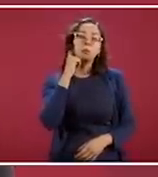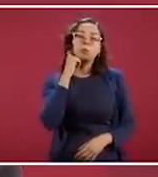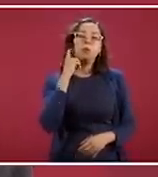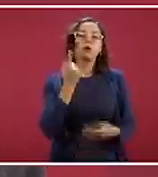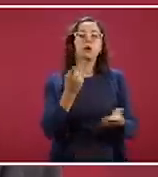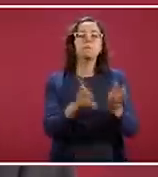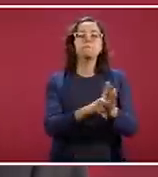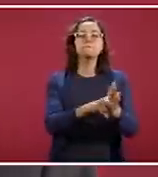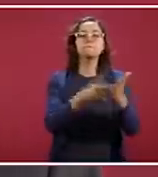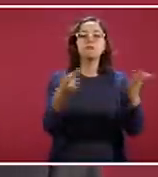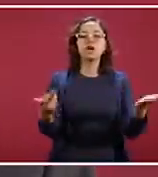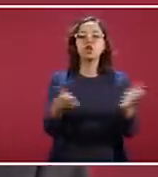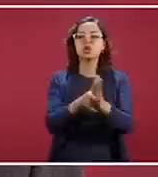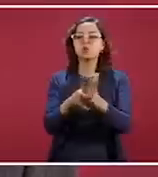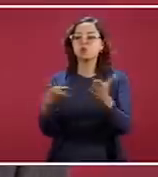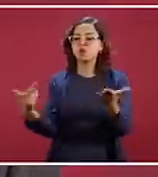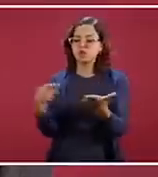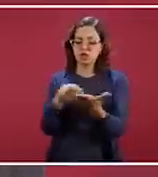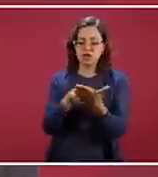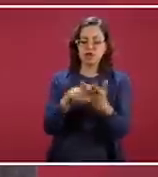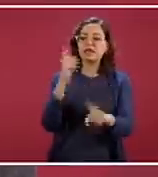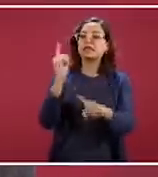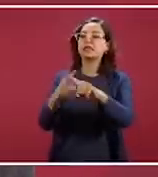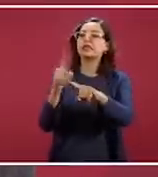de quién resultaba electo